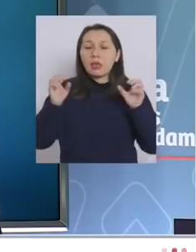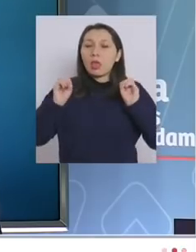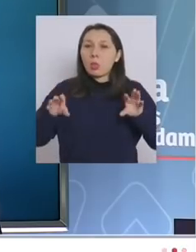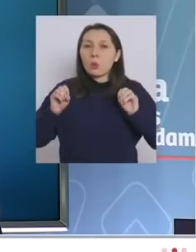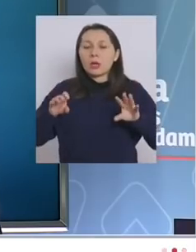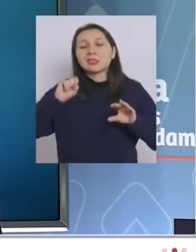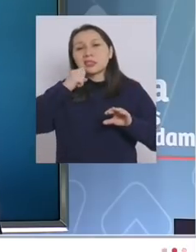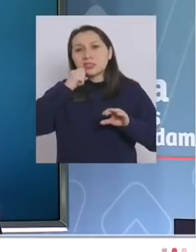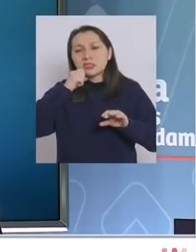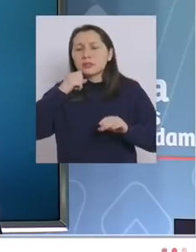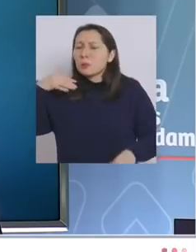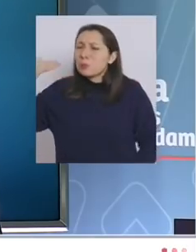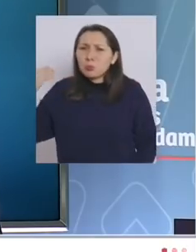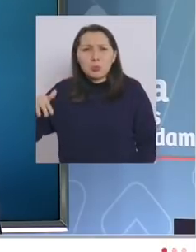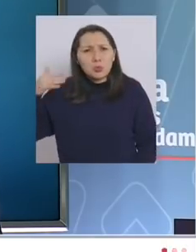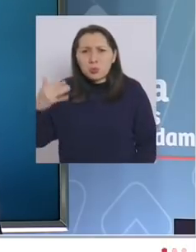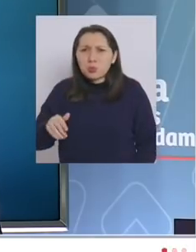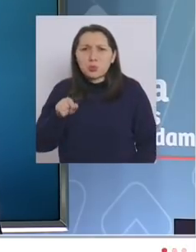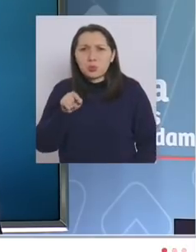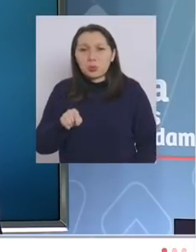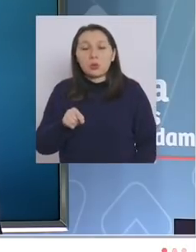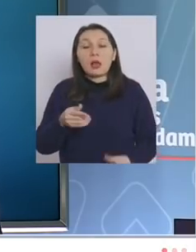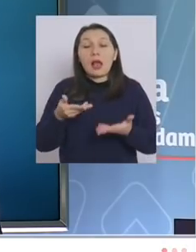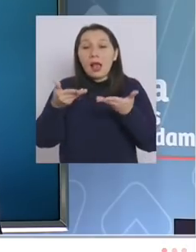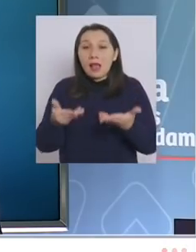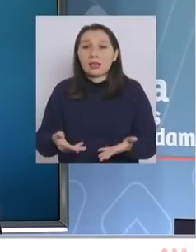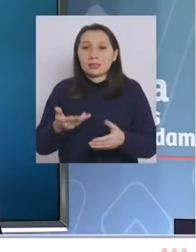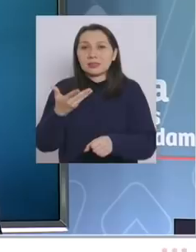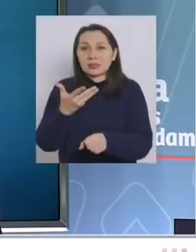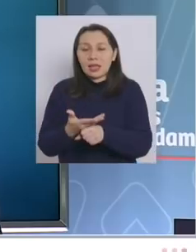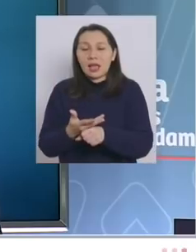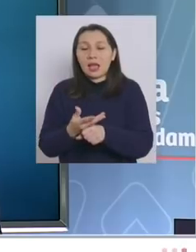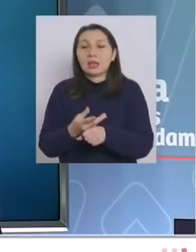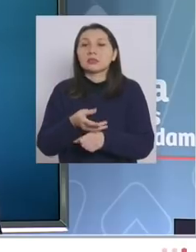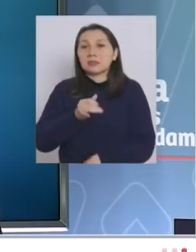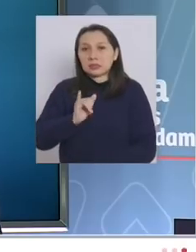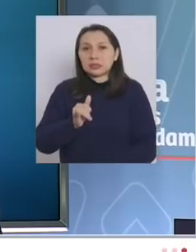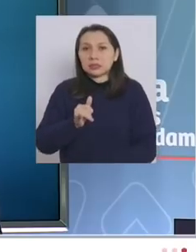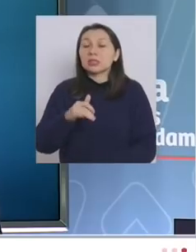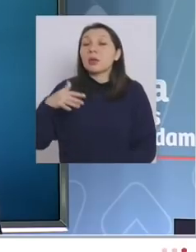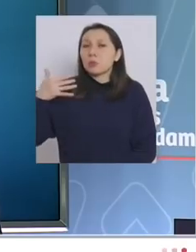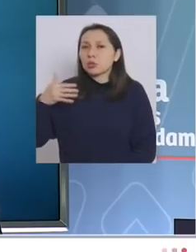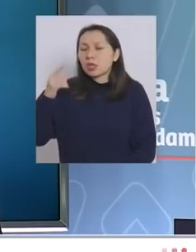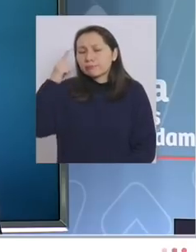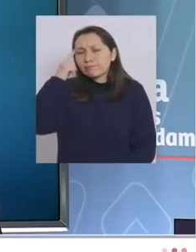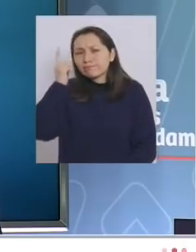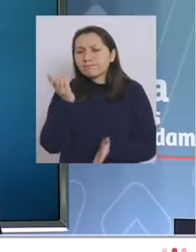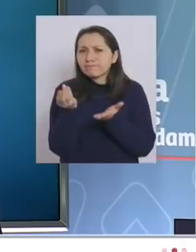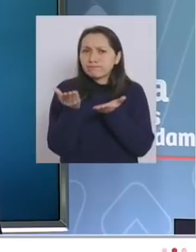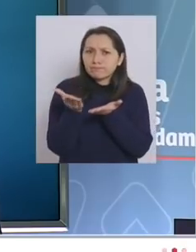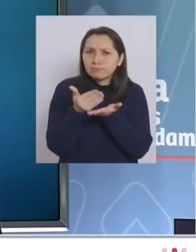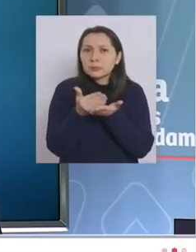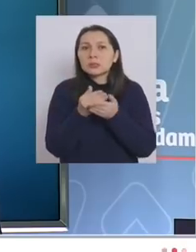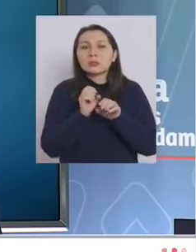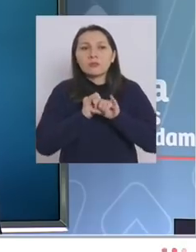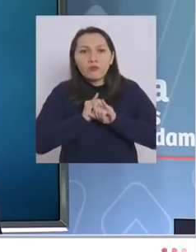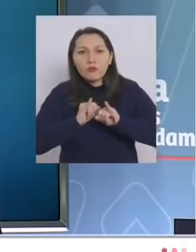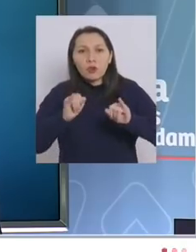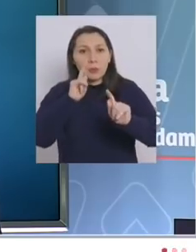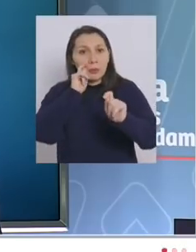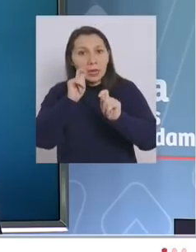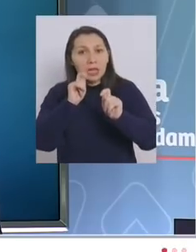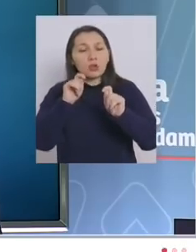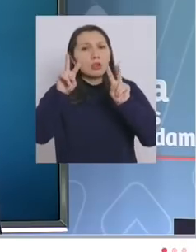es un elemento elemental, por lo tanto aquí estamos sí en forma importante fortaleciendo la comunicación de riesgo,